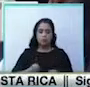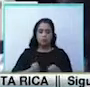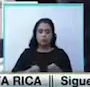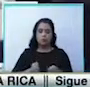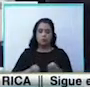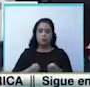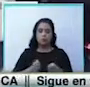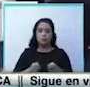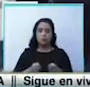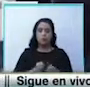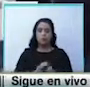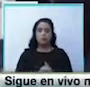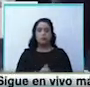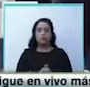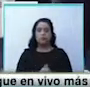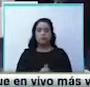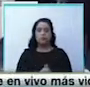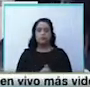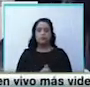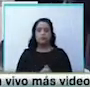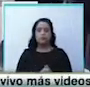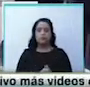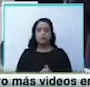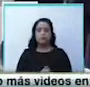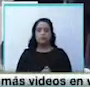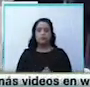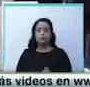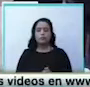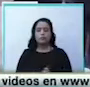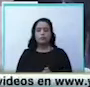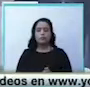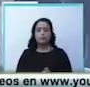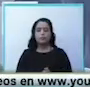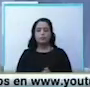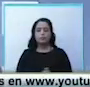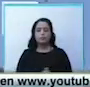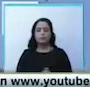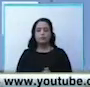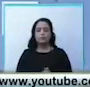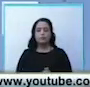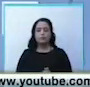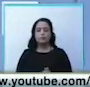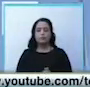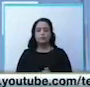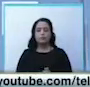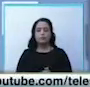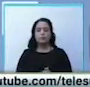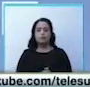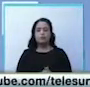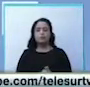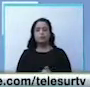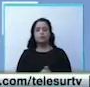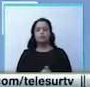dificultades. Sin embargo, a mí me llena de mucho optimismo ver a una Xiomara, que, digamos, hay un elemento donde